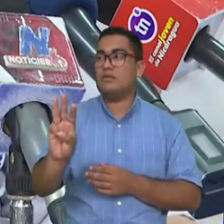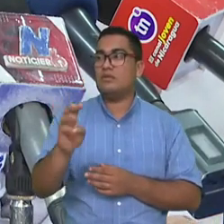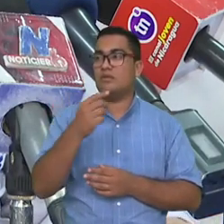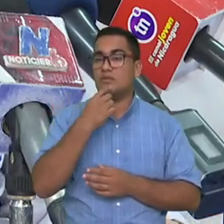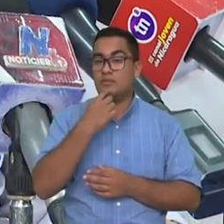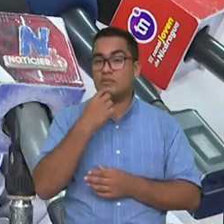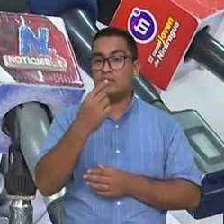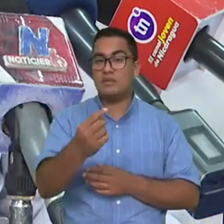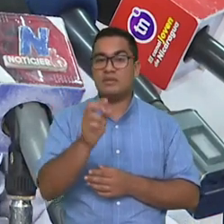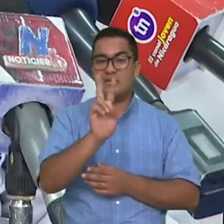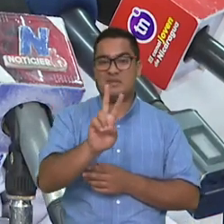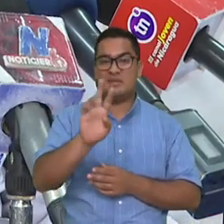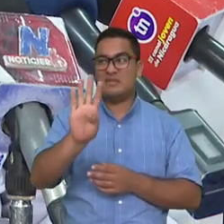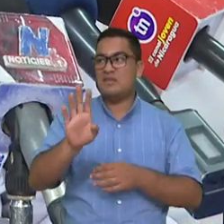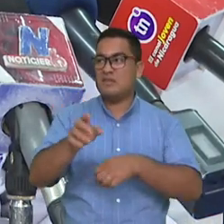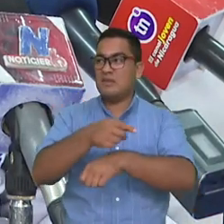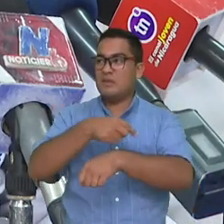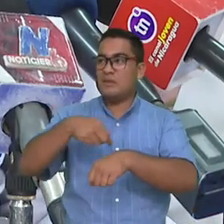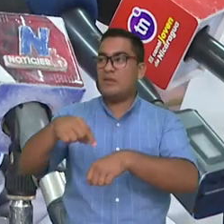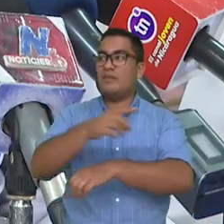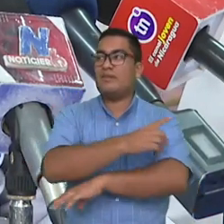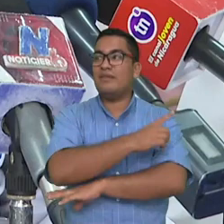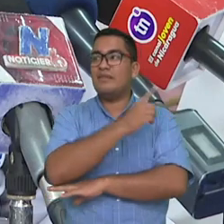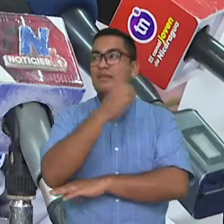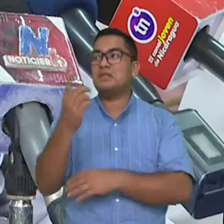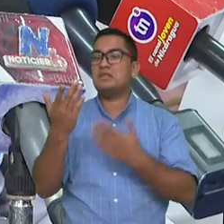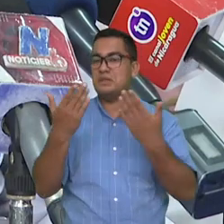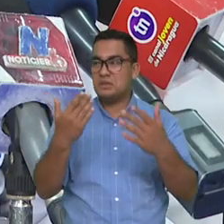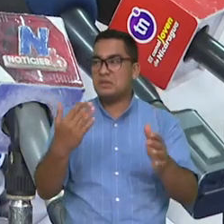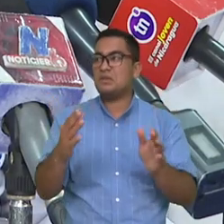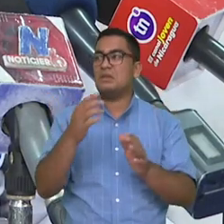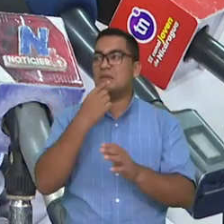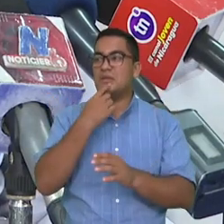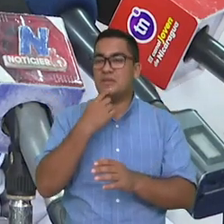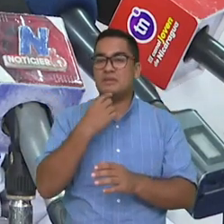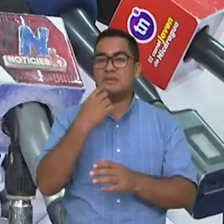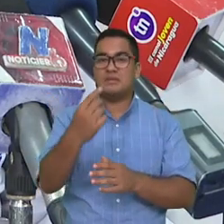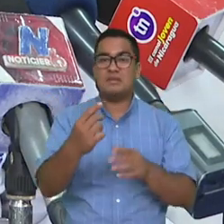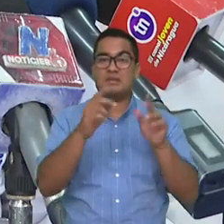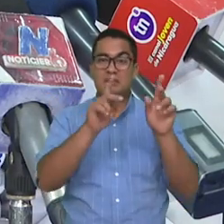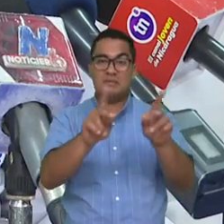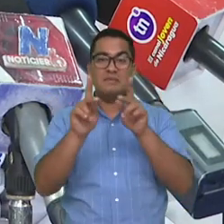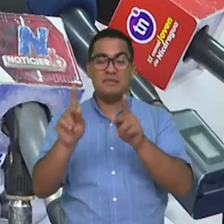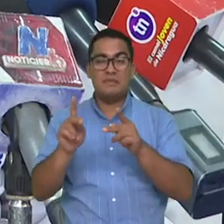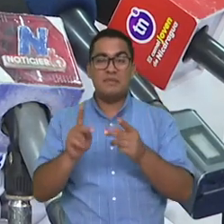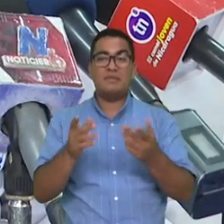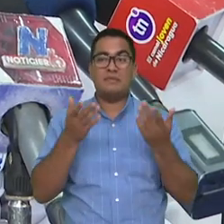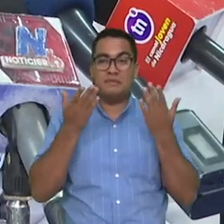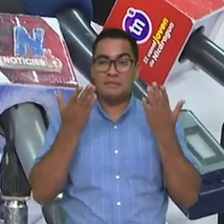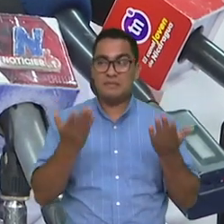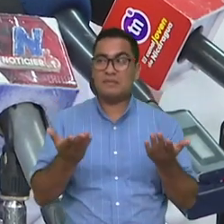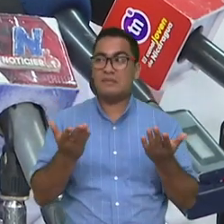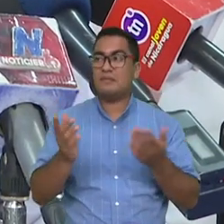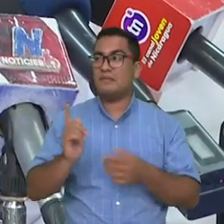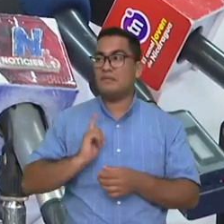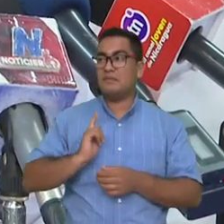las 24 horas del día, hemos recibido notificaciones de personas